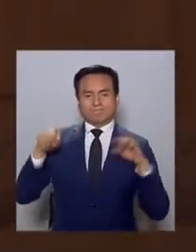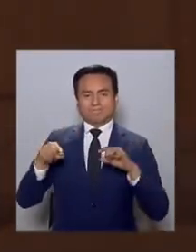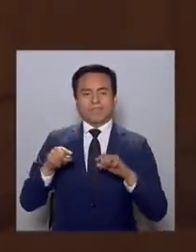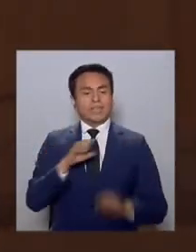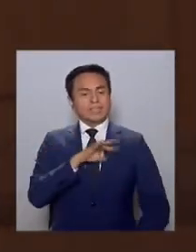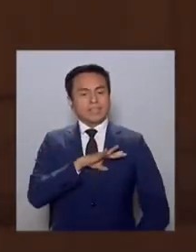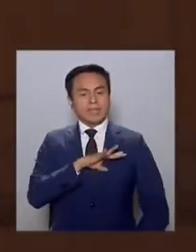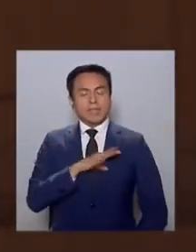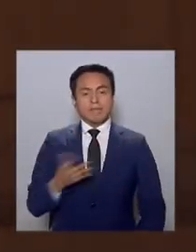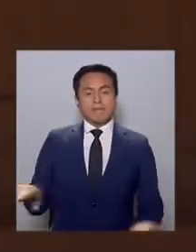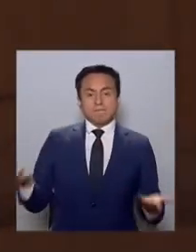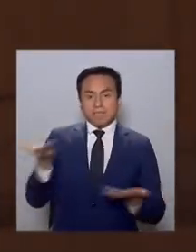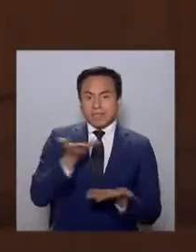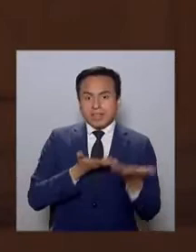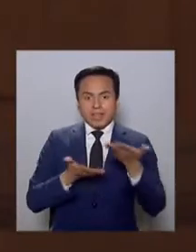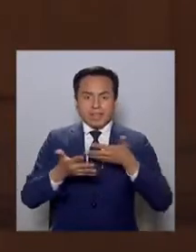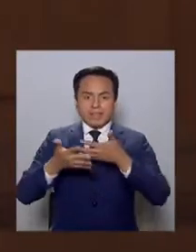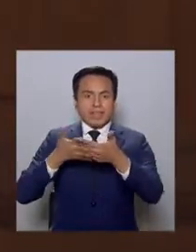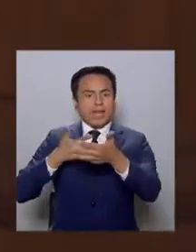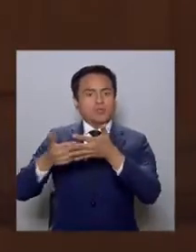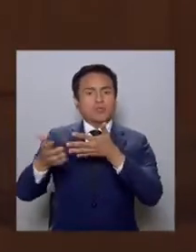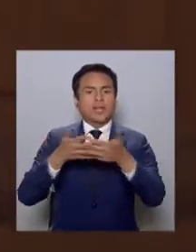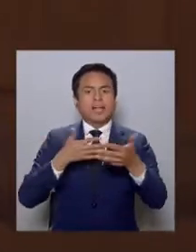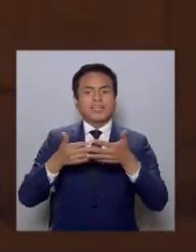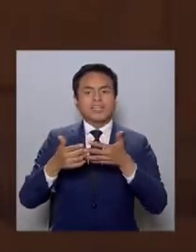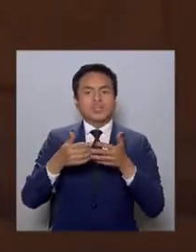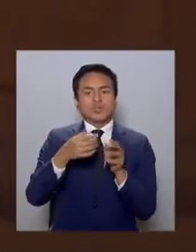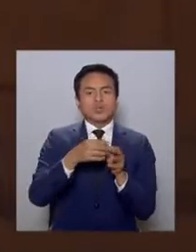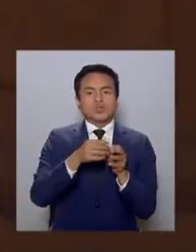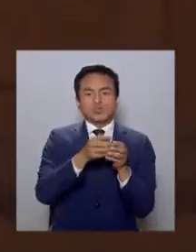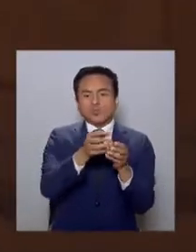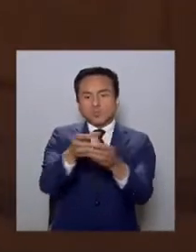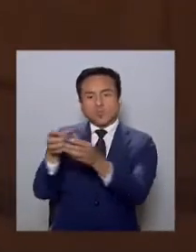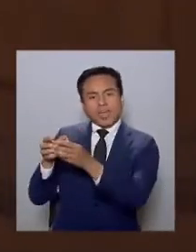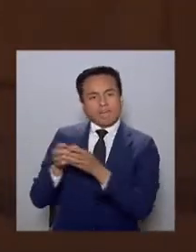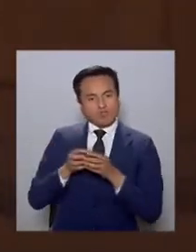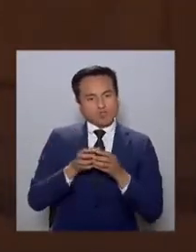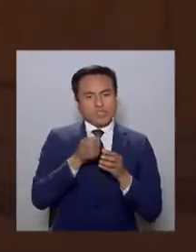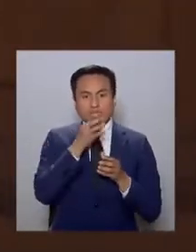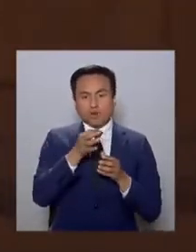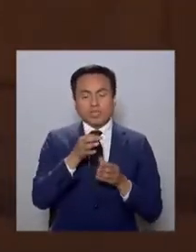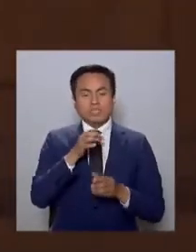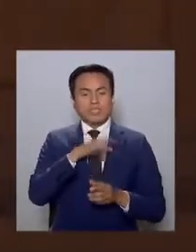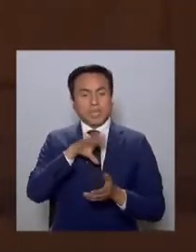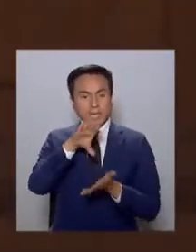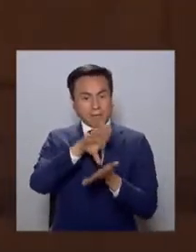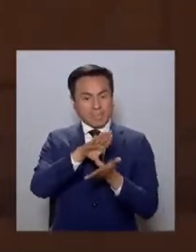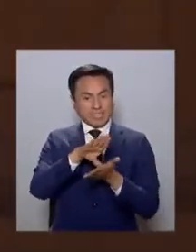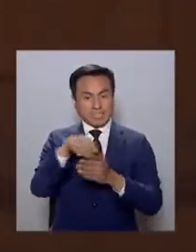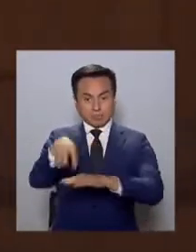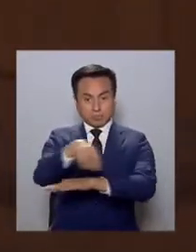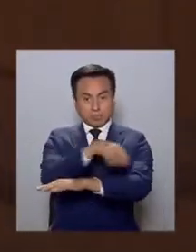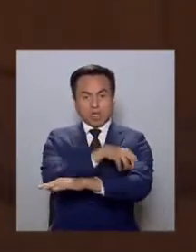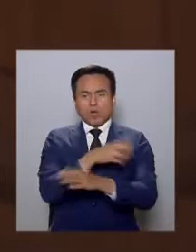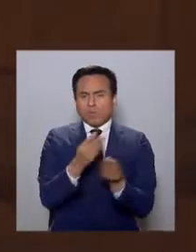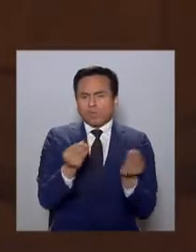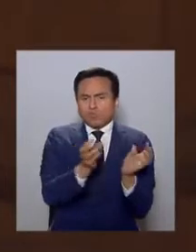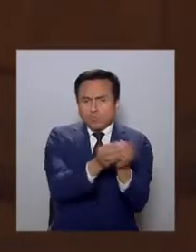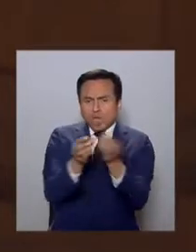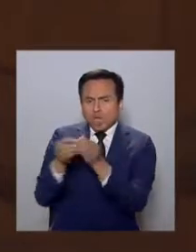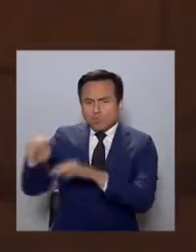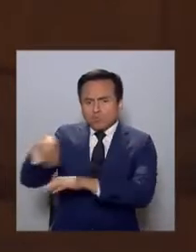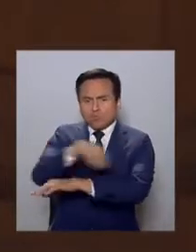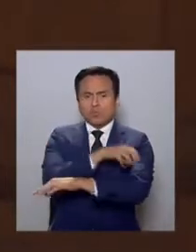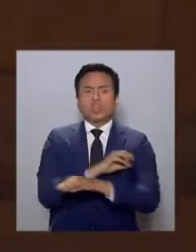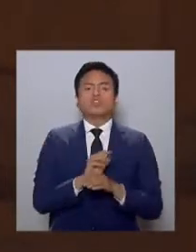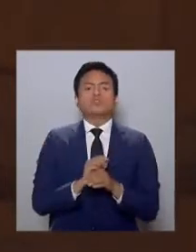esa mezcla entre un entorno natural, sus pueblos, y digo pueblos porque Chile es un país en donde habitan muchos pueblos,